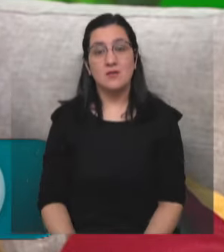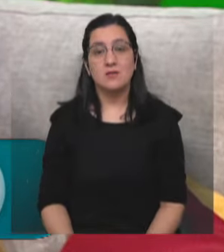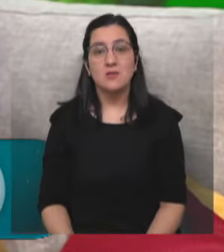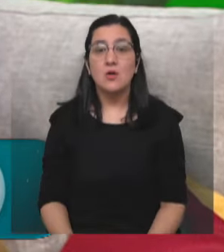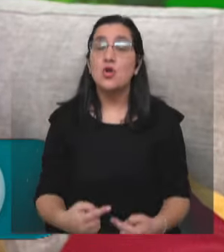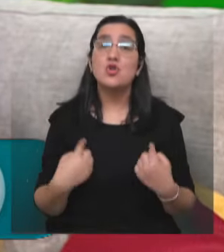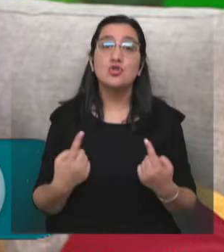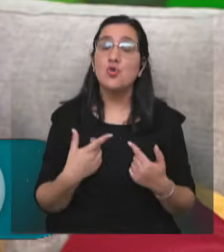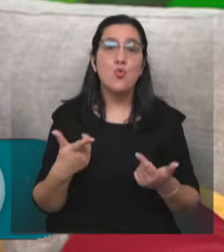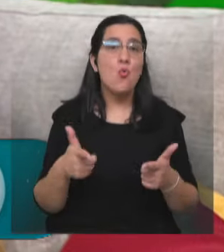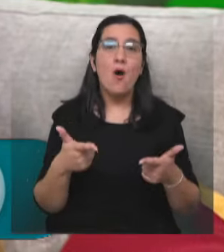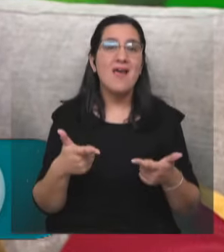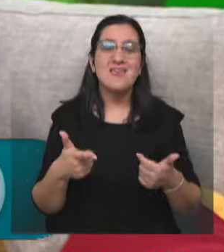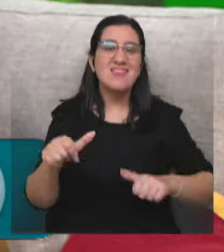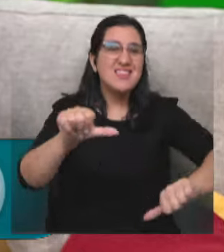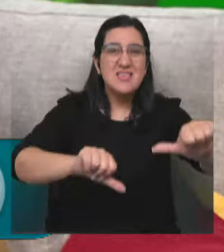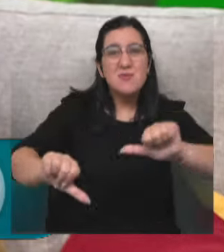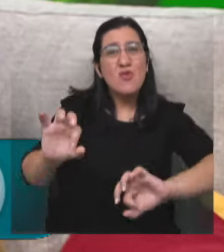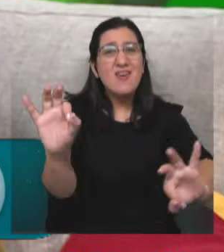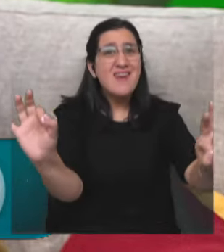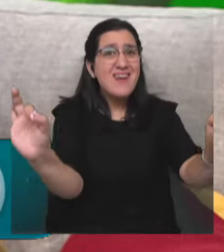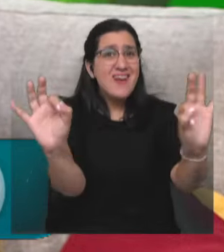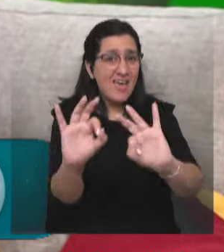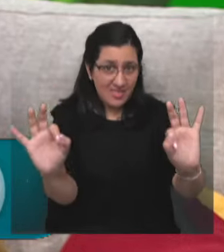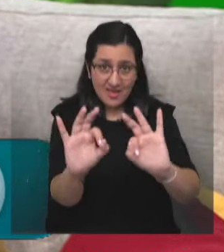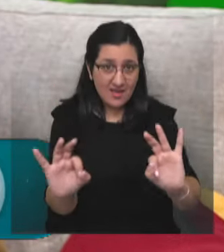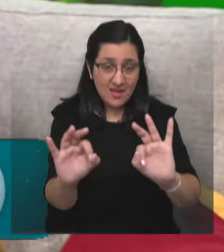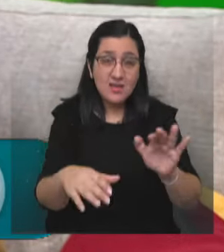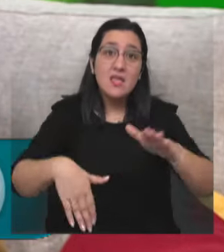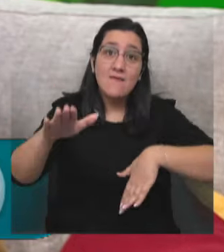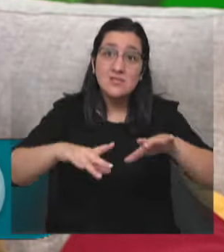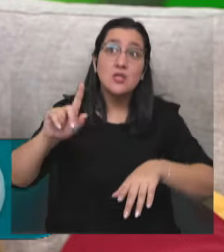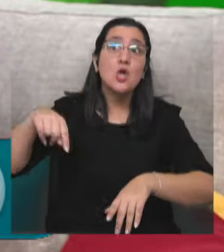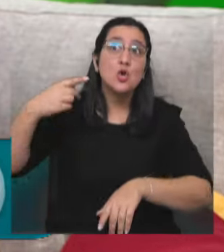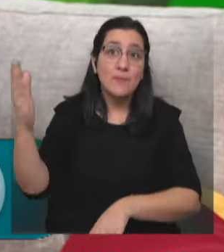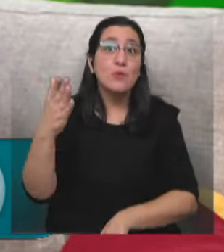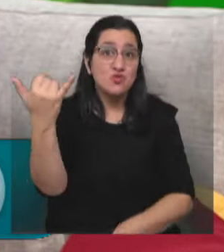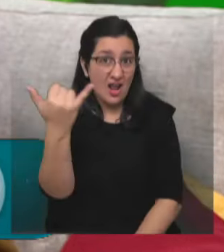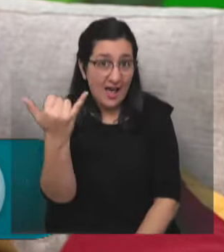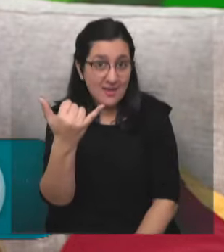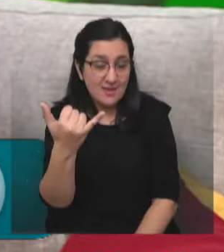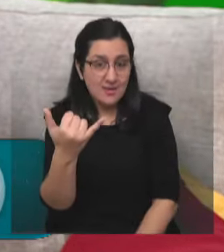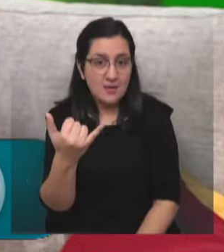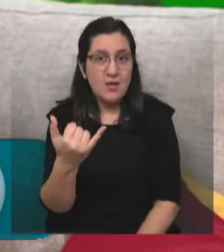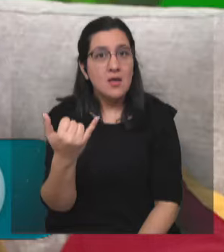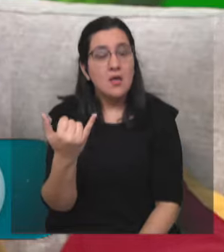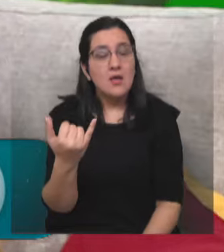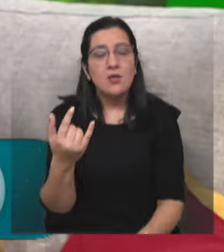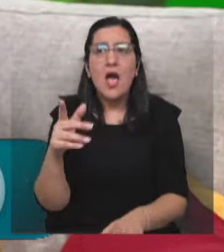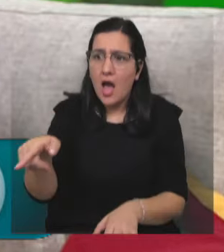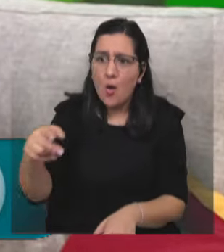Nosotros no usamos ningún tipo de químico, que muchas veces en la producción convencional todos los problemas se